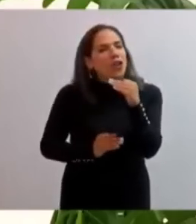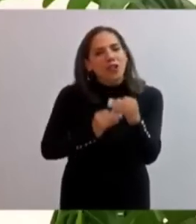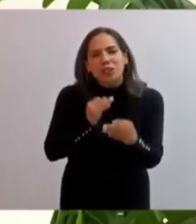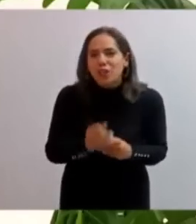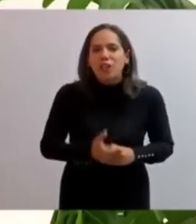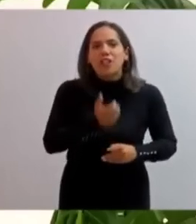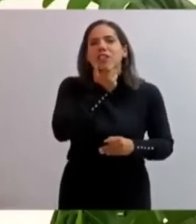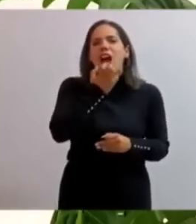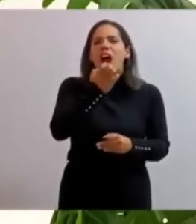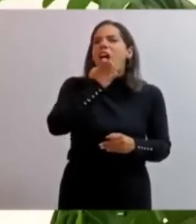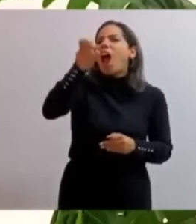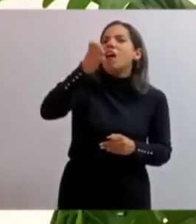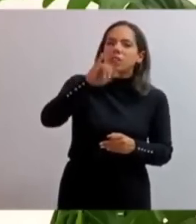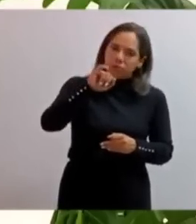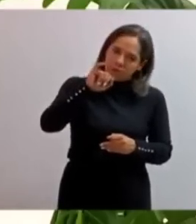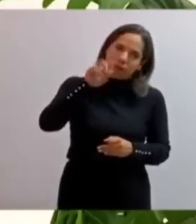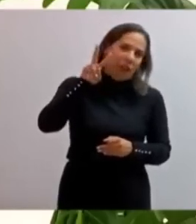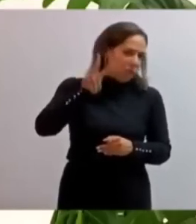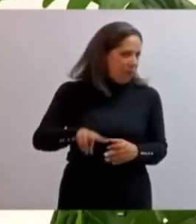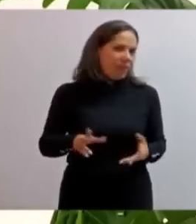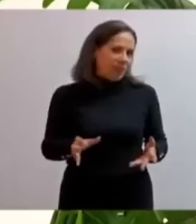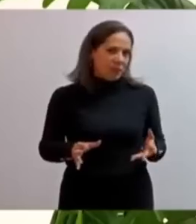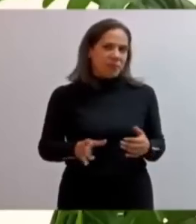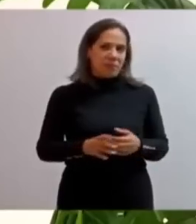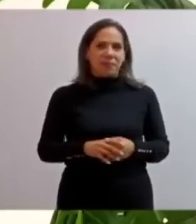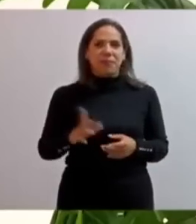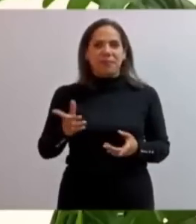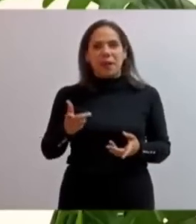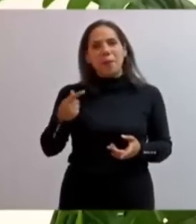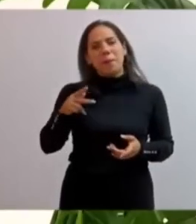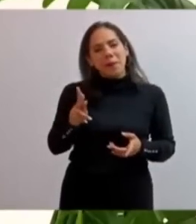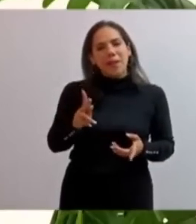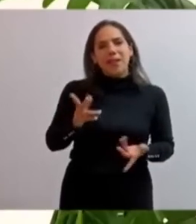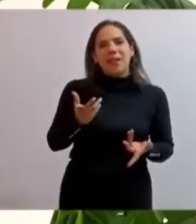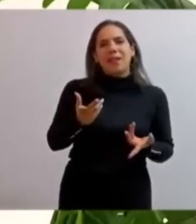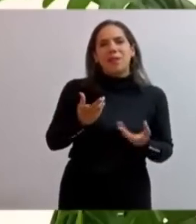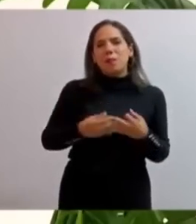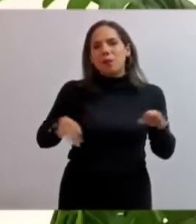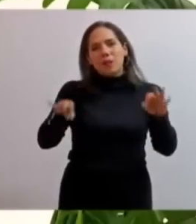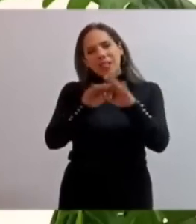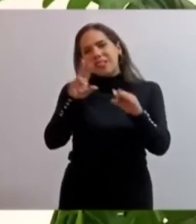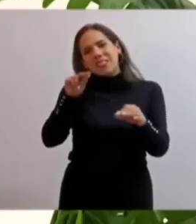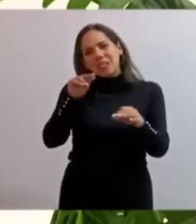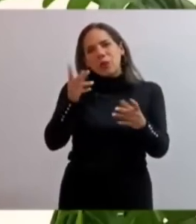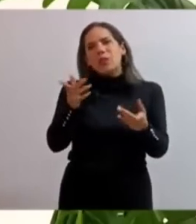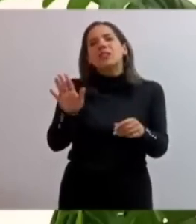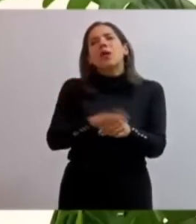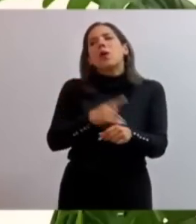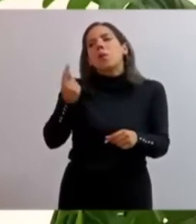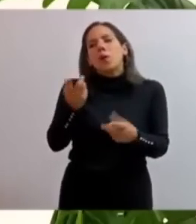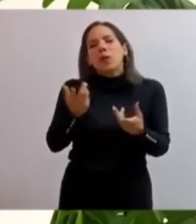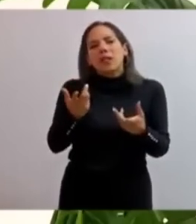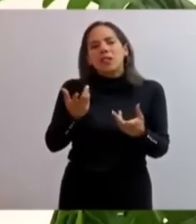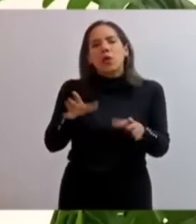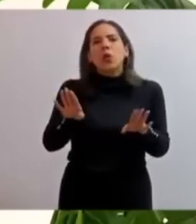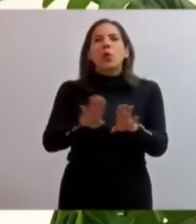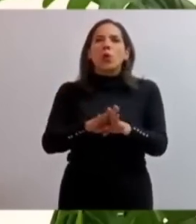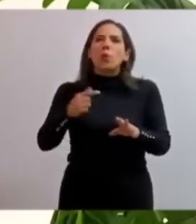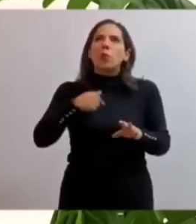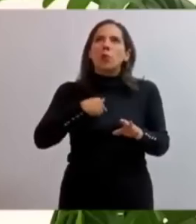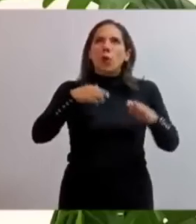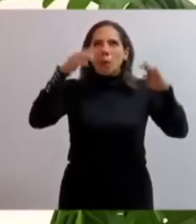hecho en algún momento. Pero lo importante no es hacerlo. Lo importante es si nos podemos dar el espacio